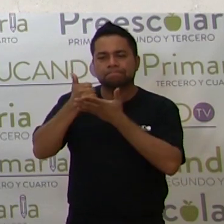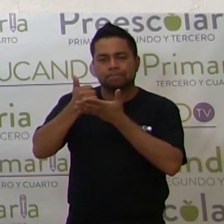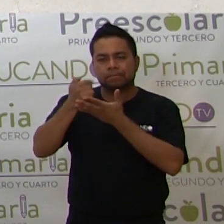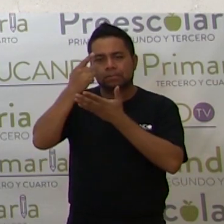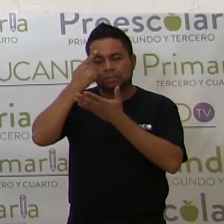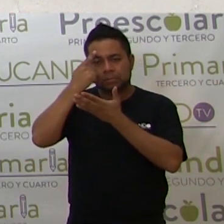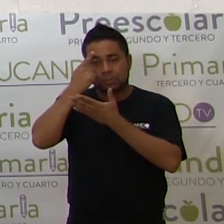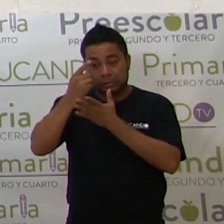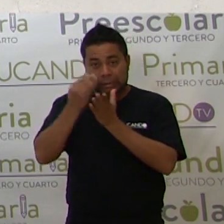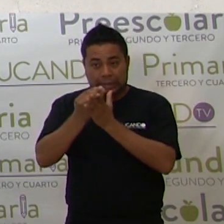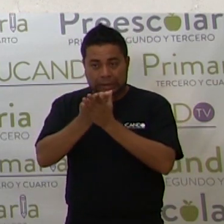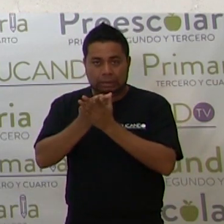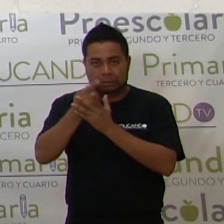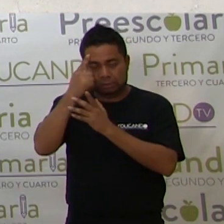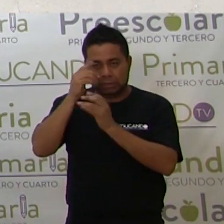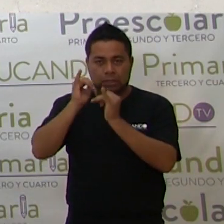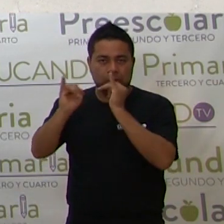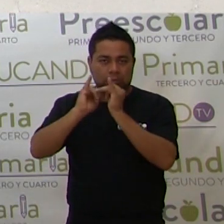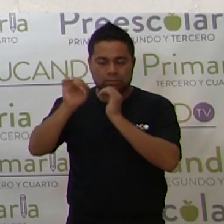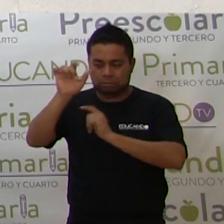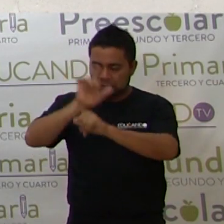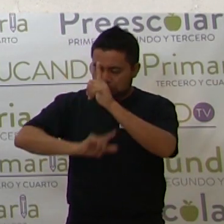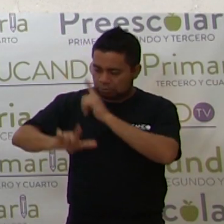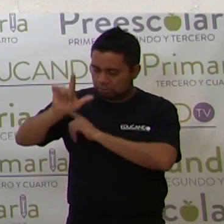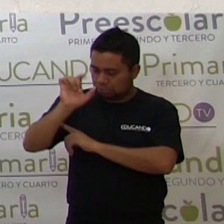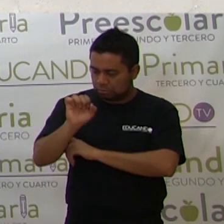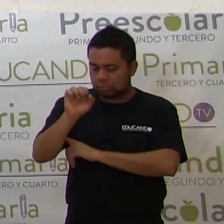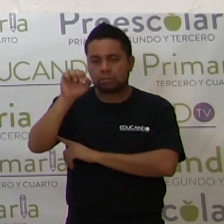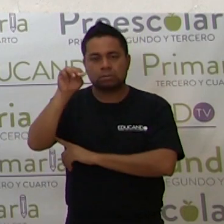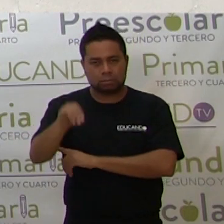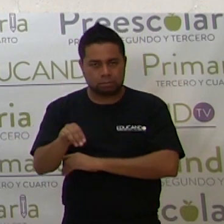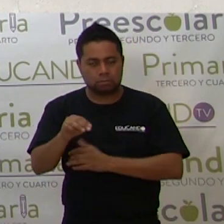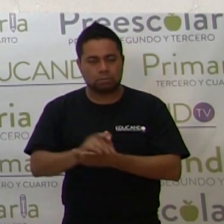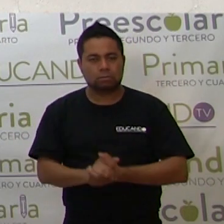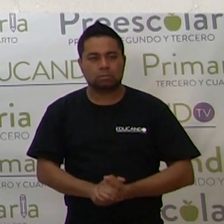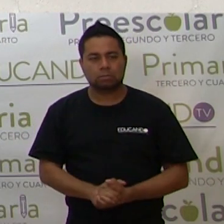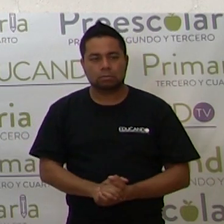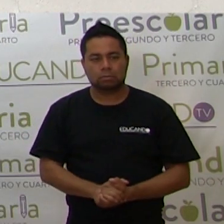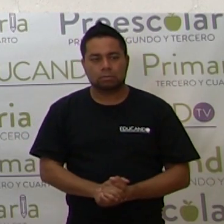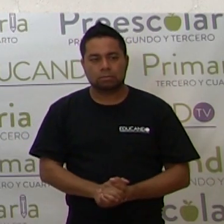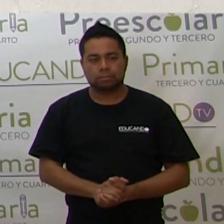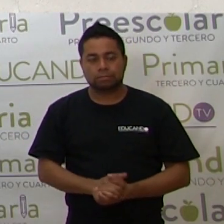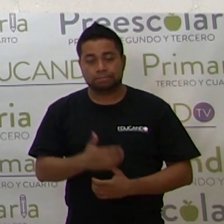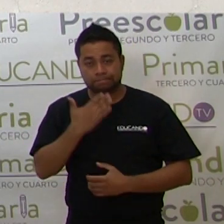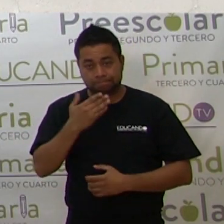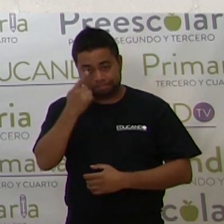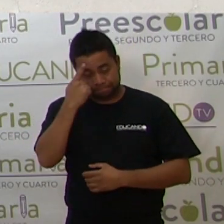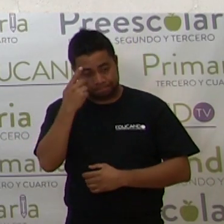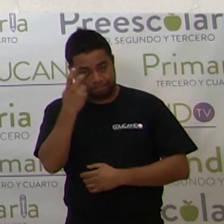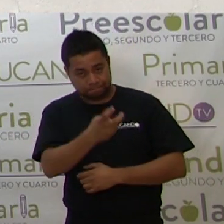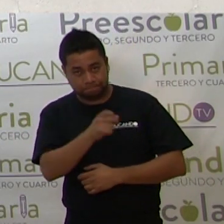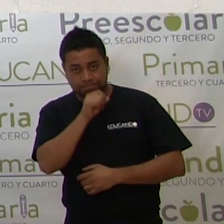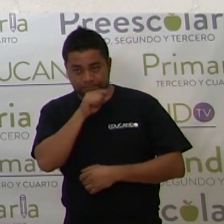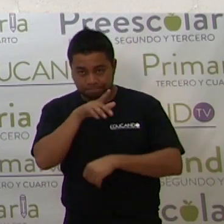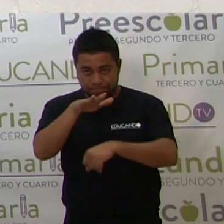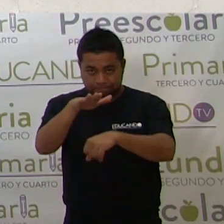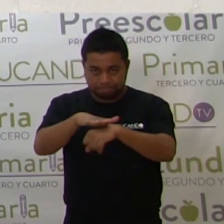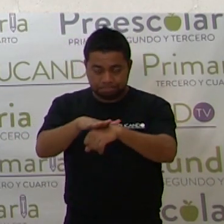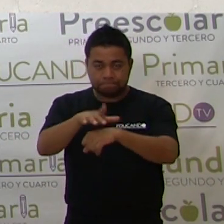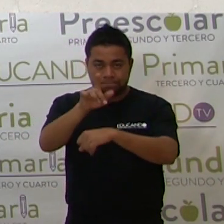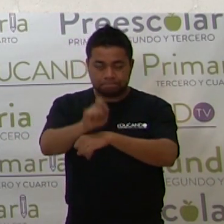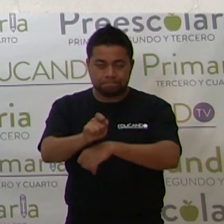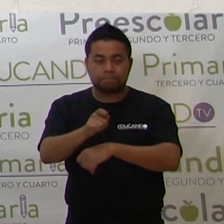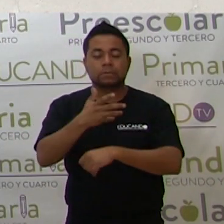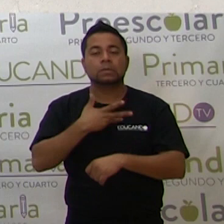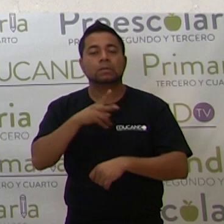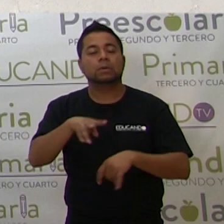apoyado en toda esta sesión en la interpretación en lengua de señas mexicana. Bien, para ello también les recuerdo que